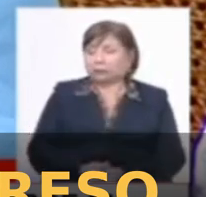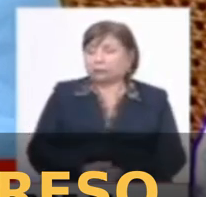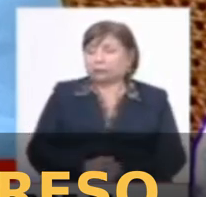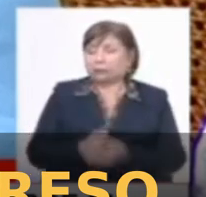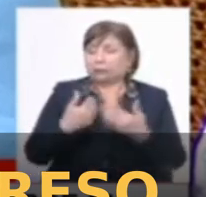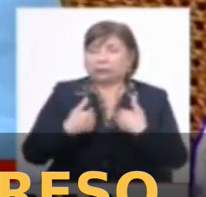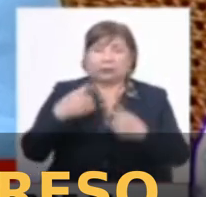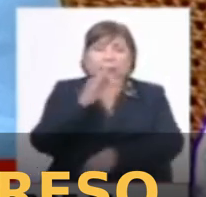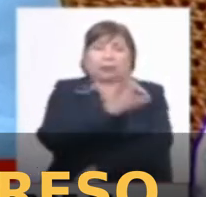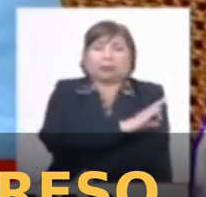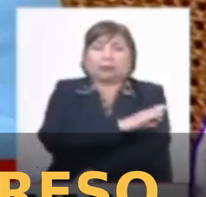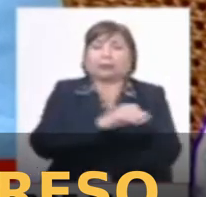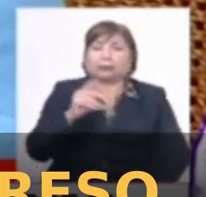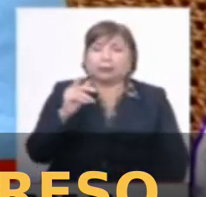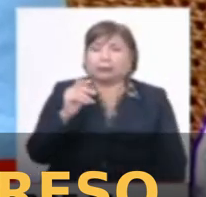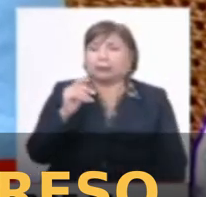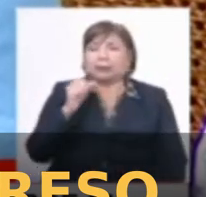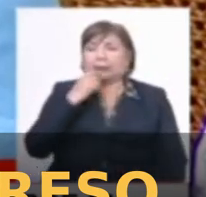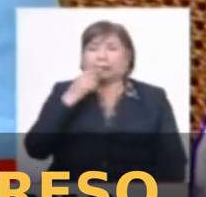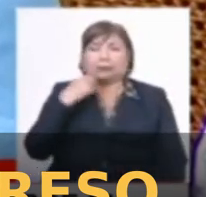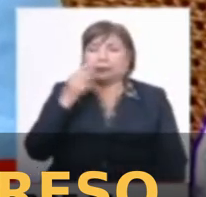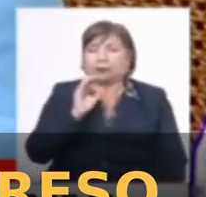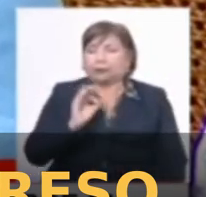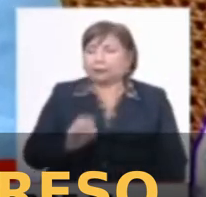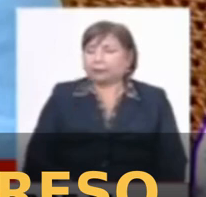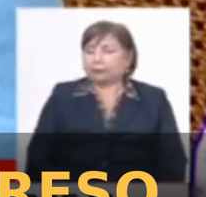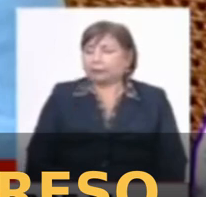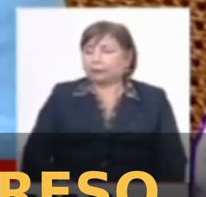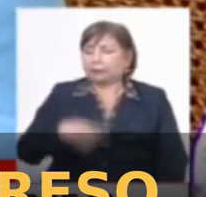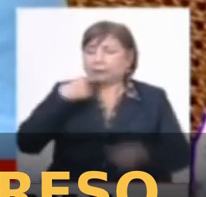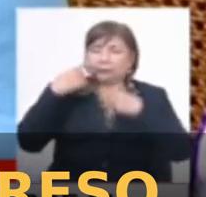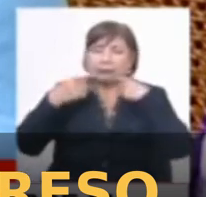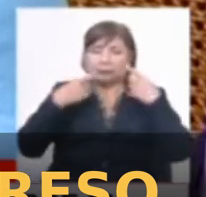tiene la fiscal Takiri, que todavía no puede ser revelada.